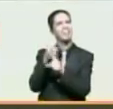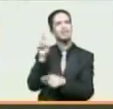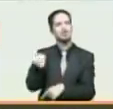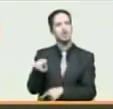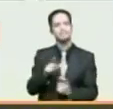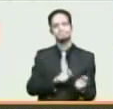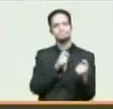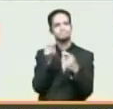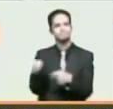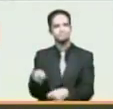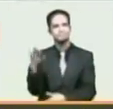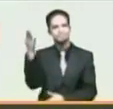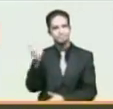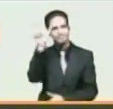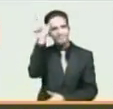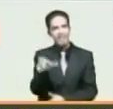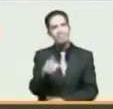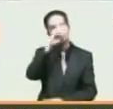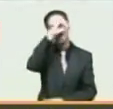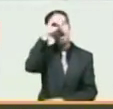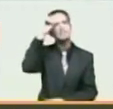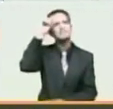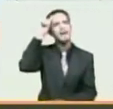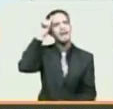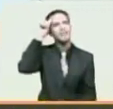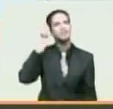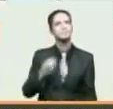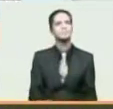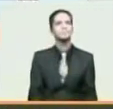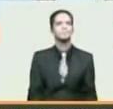palabra Diosdado Cabello Rondón.